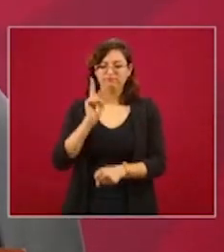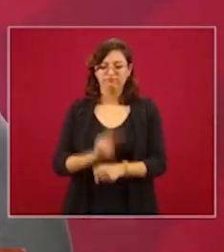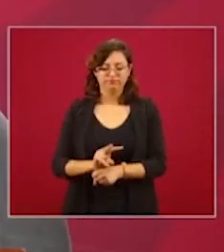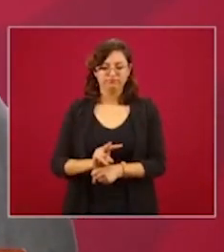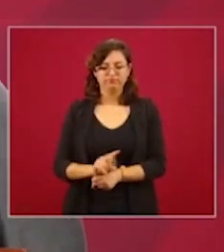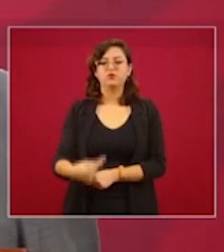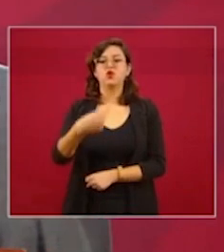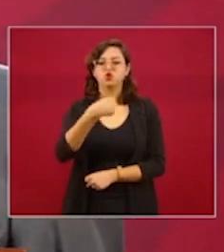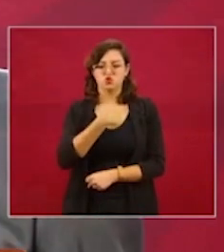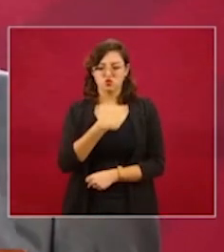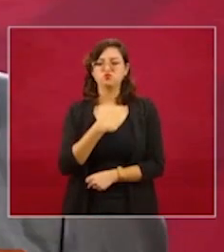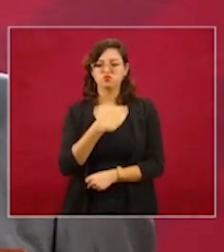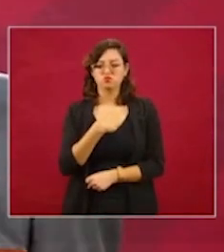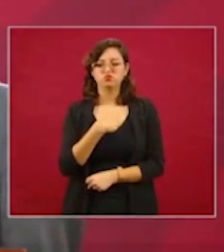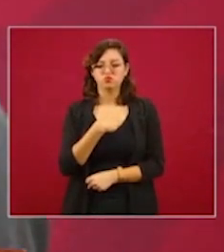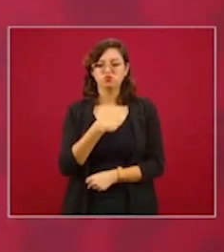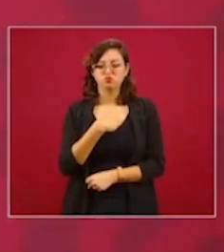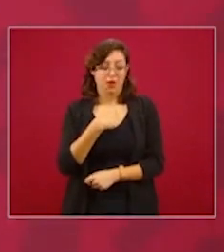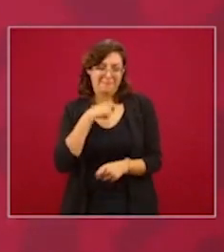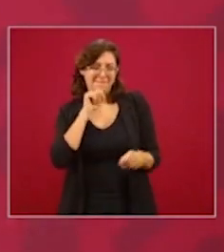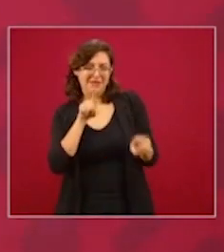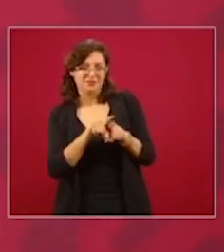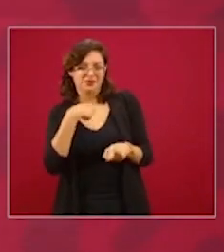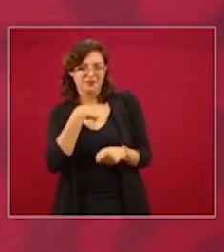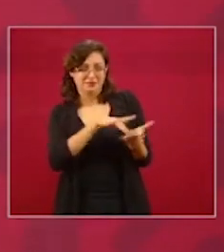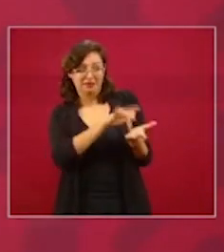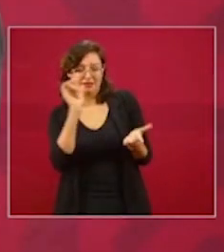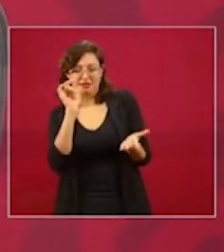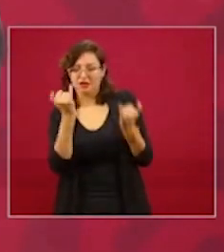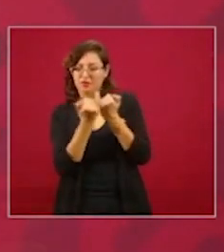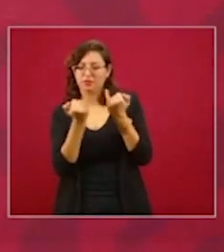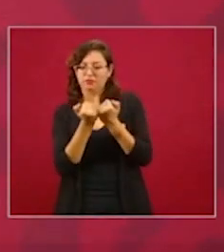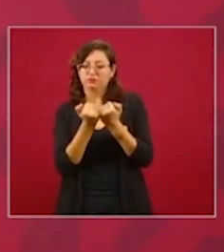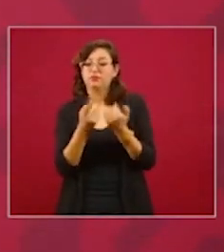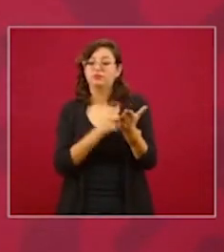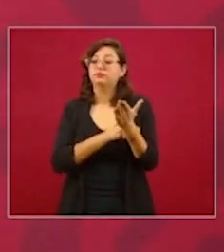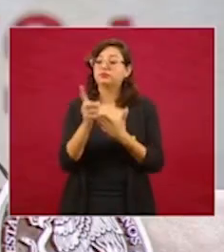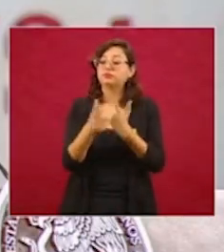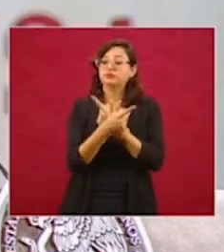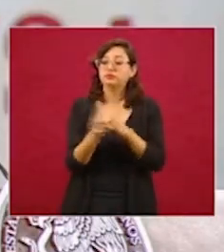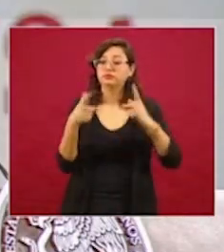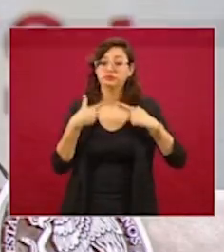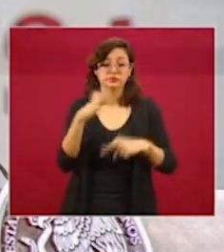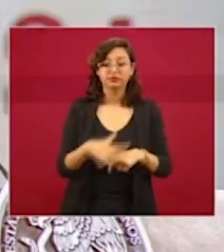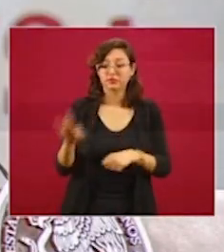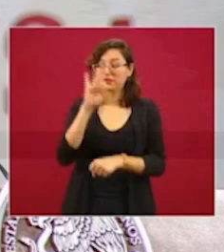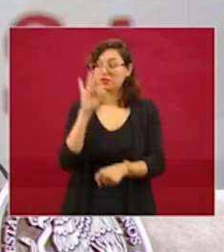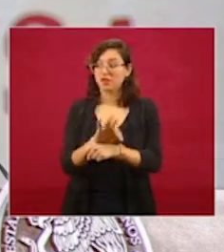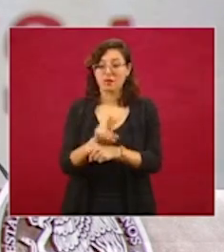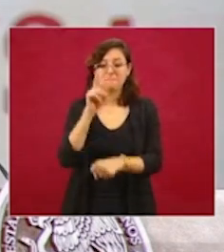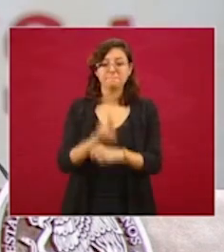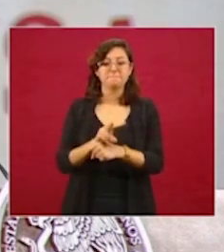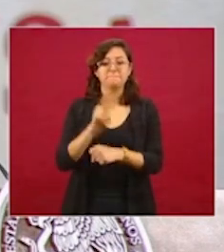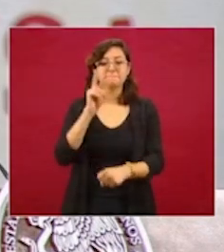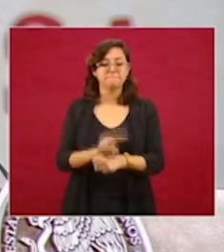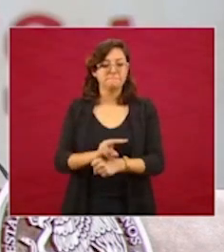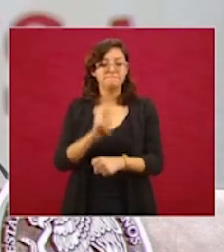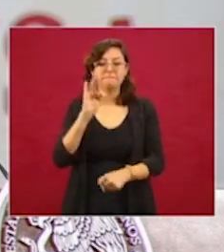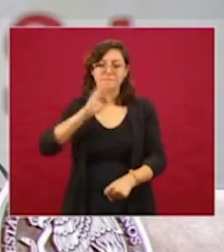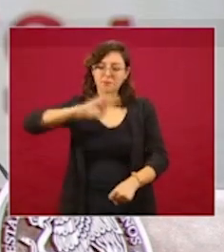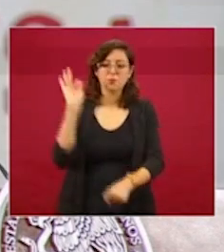voy a convertir en el guardián de los derechos y de las libertades del pueblo, y